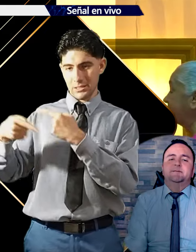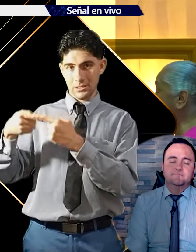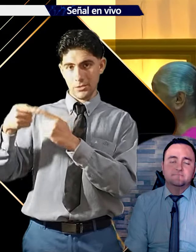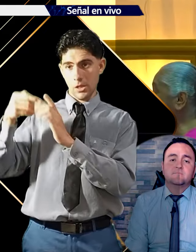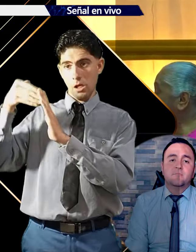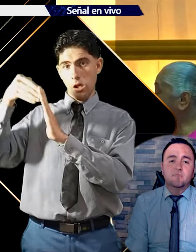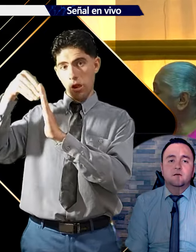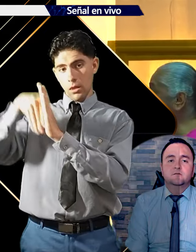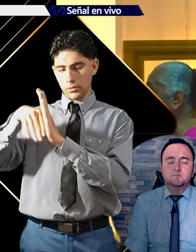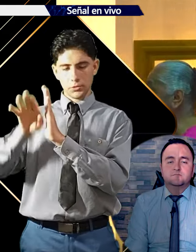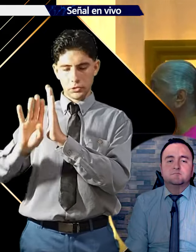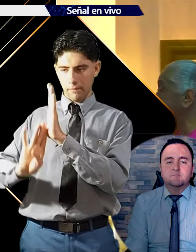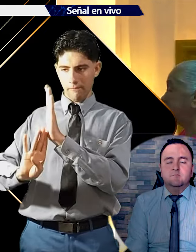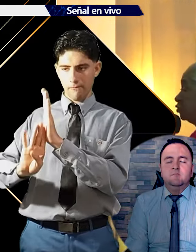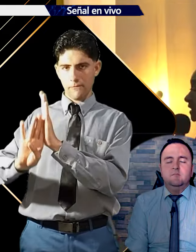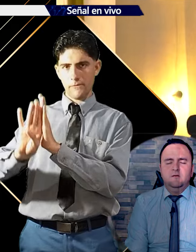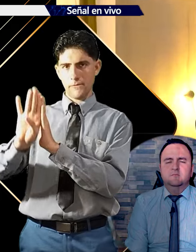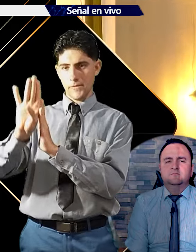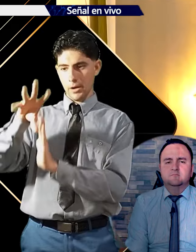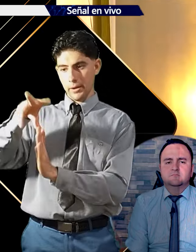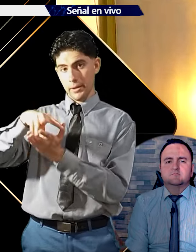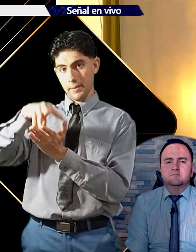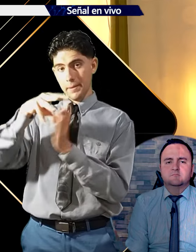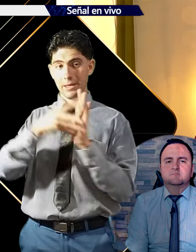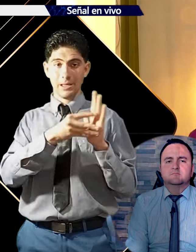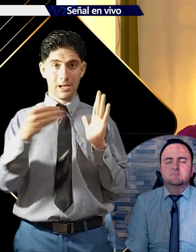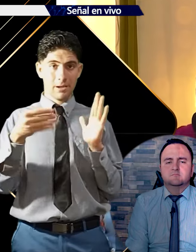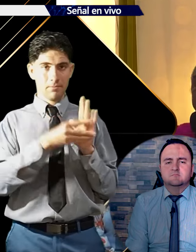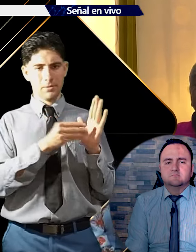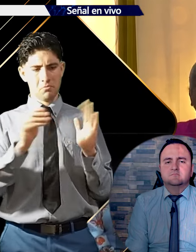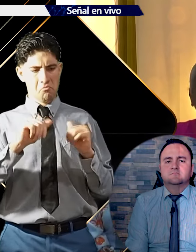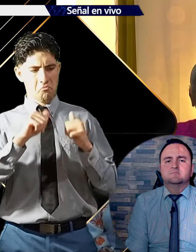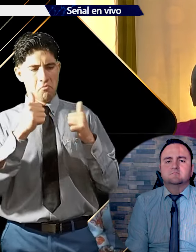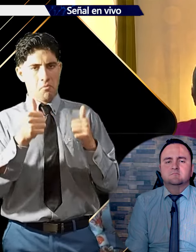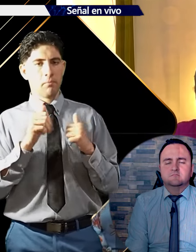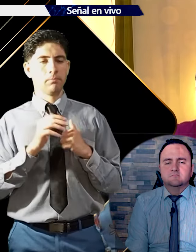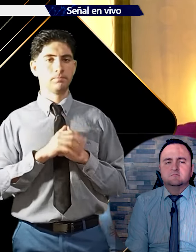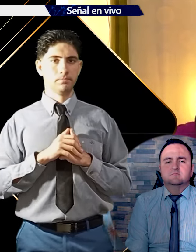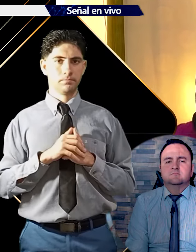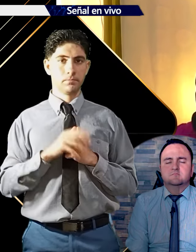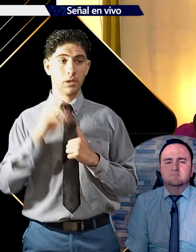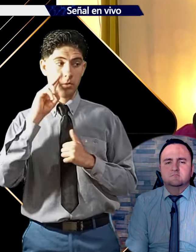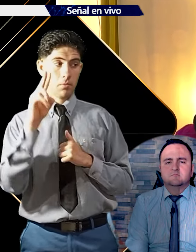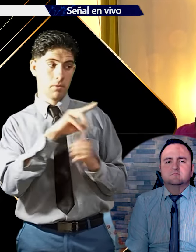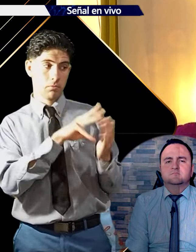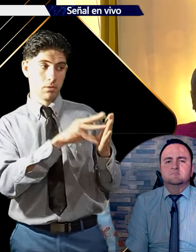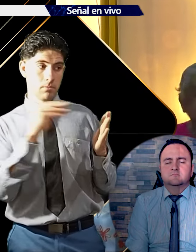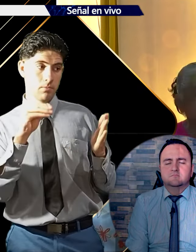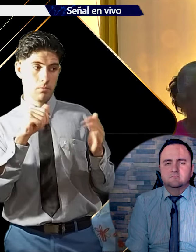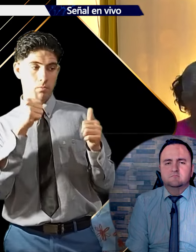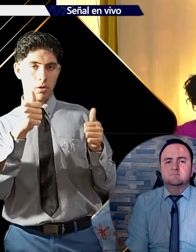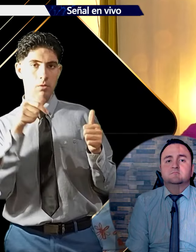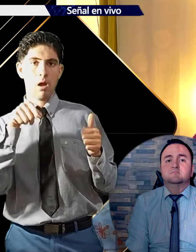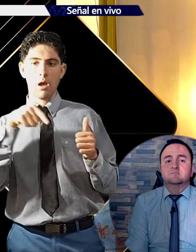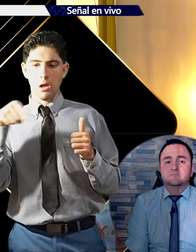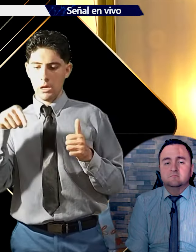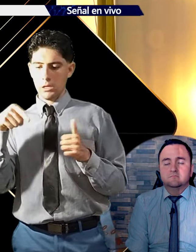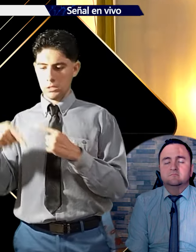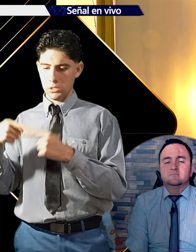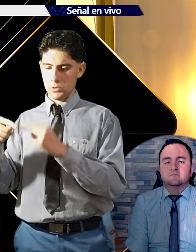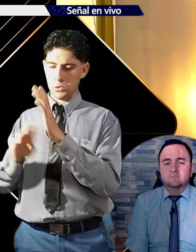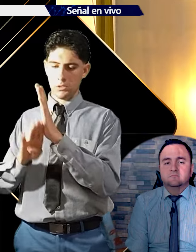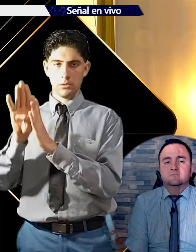que viene detrás de ti se sienta. Si tú te sientas, la generación que viene detrás de ti se acuesta. Si tú te acuestas, la generación